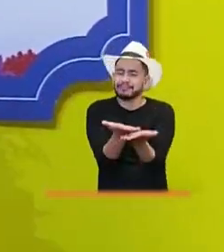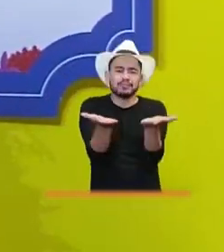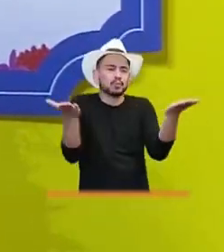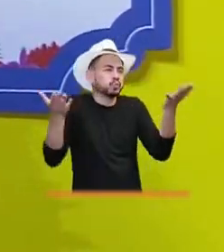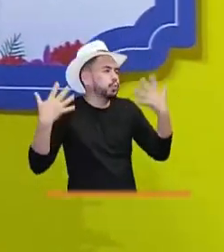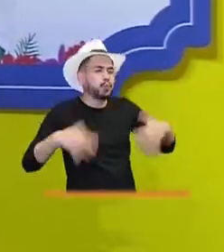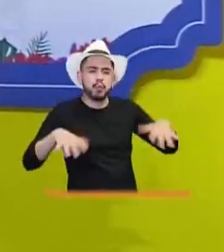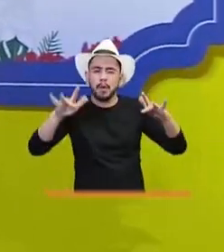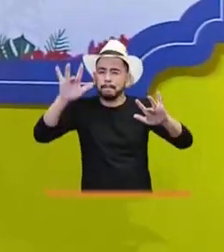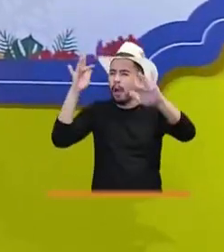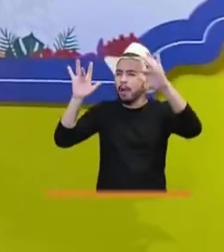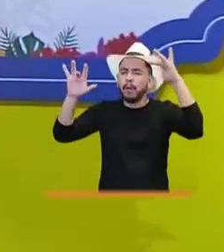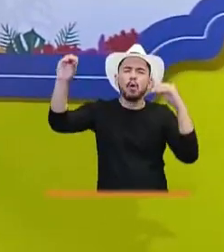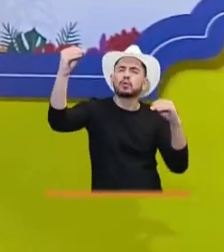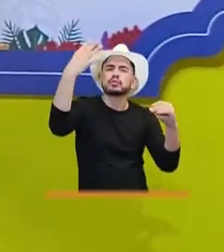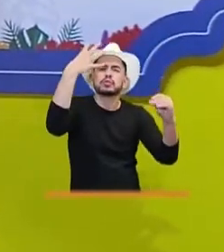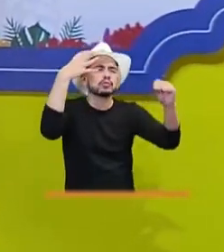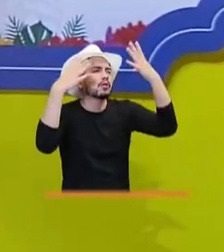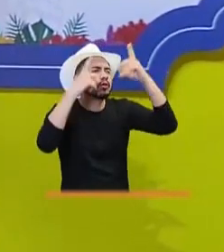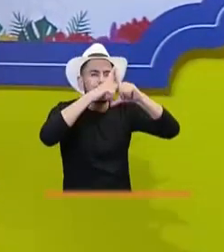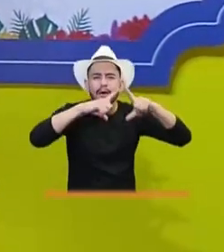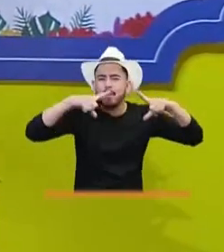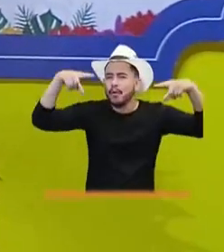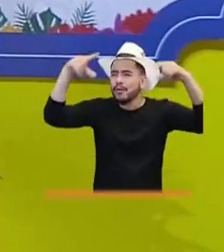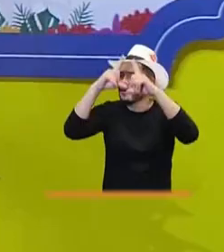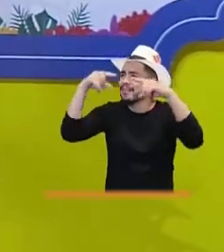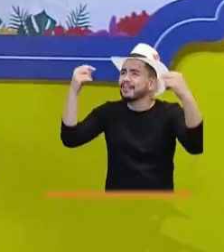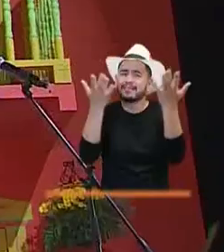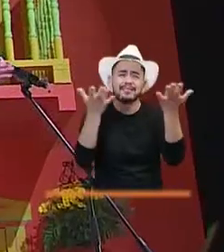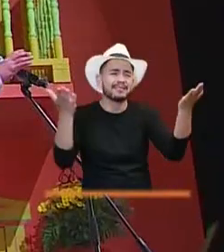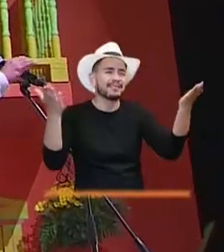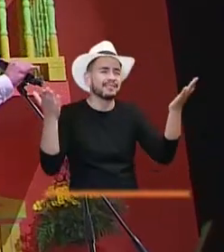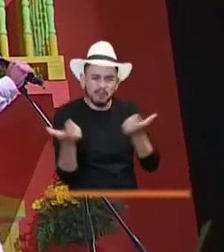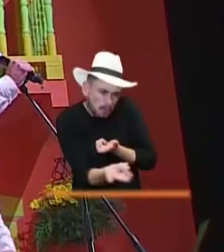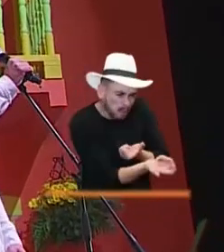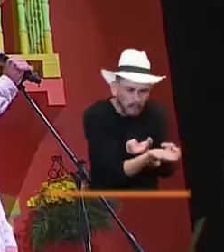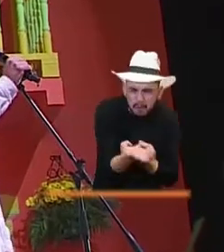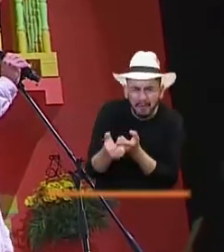sol arriba y la luna, y no existe la guerrilla.